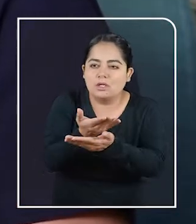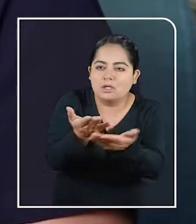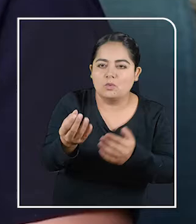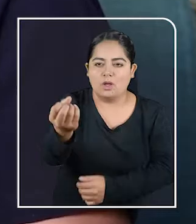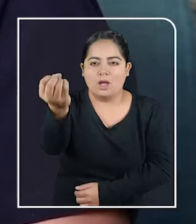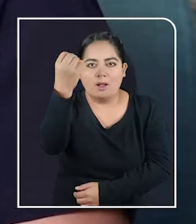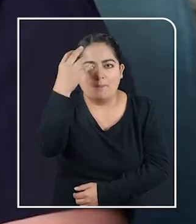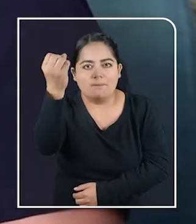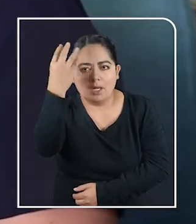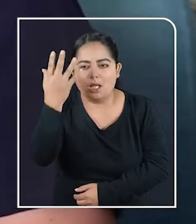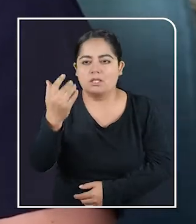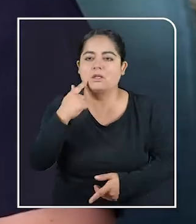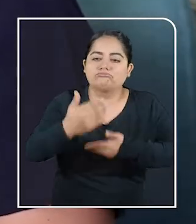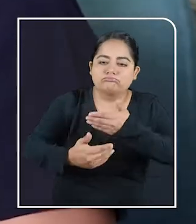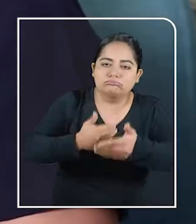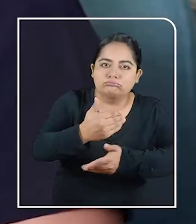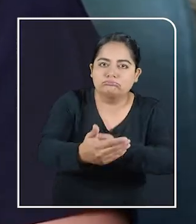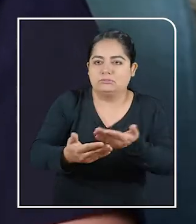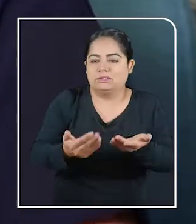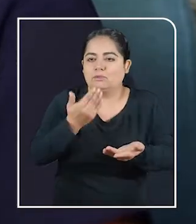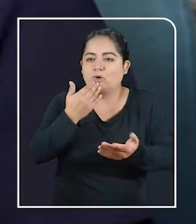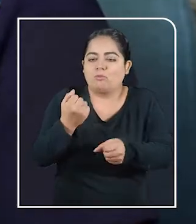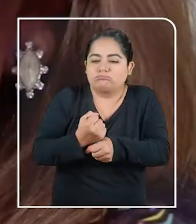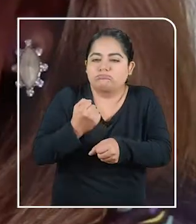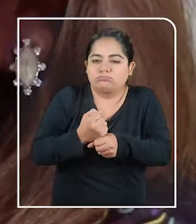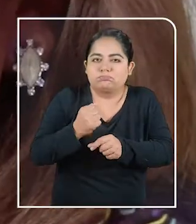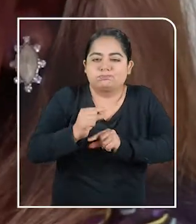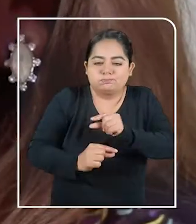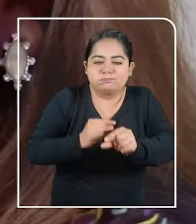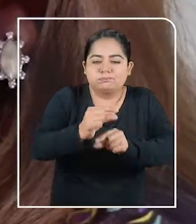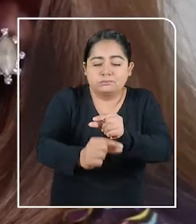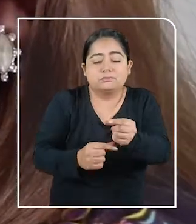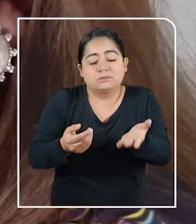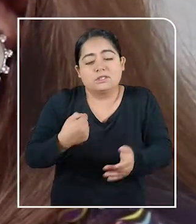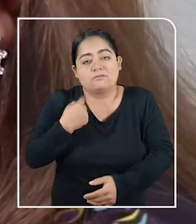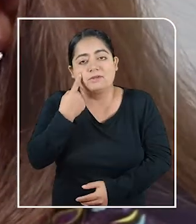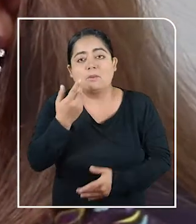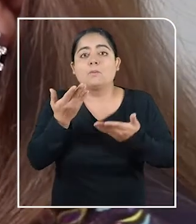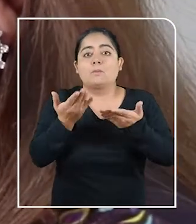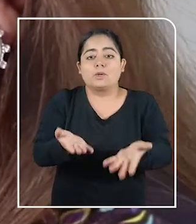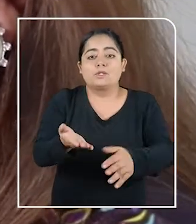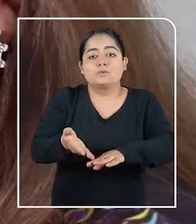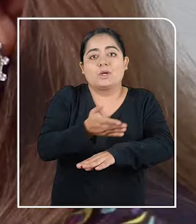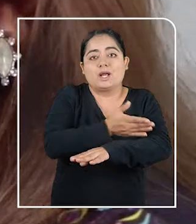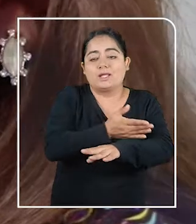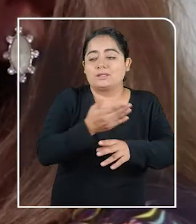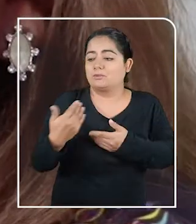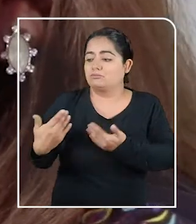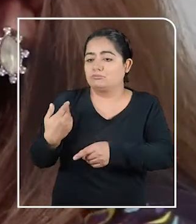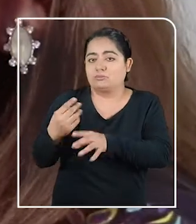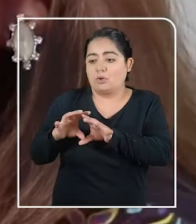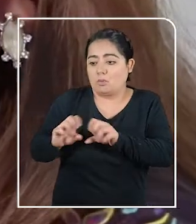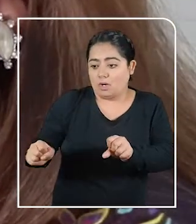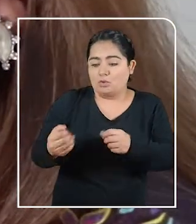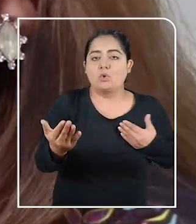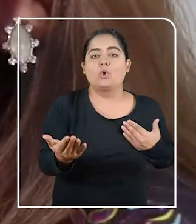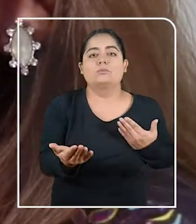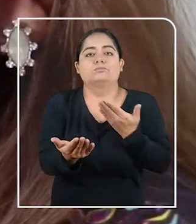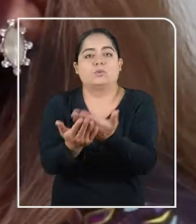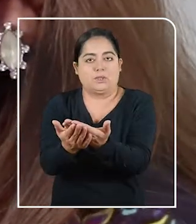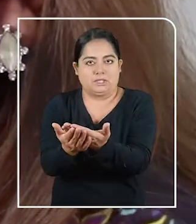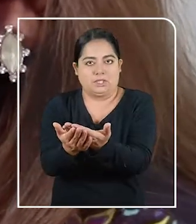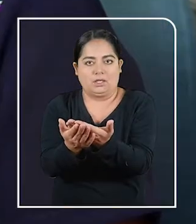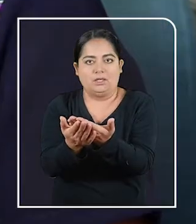aprendizaje y también los ritmos de cómo podíamos ir trabajando. Por eso que hicimos una propuesta en común, que se trabajara en común